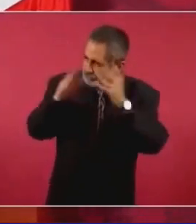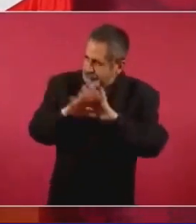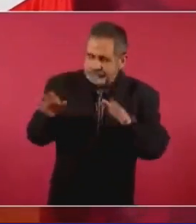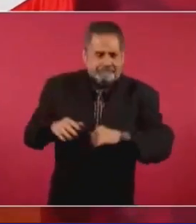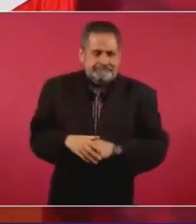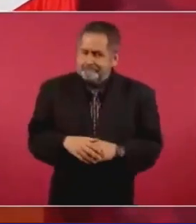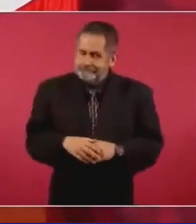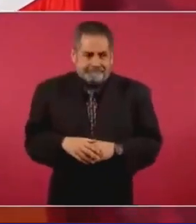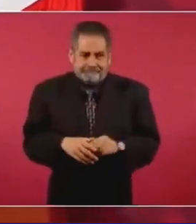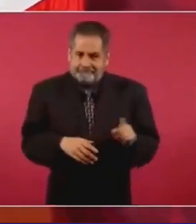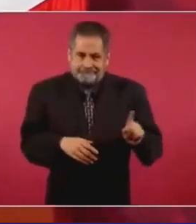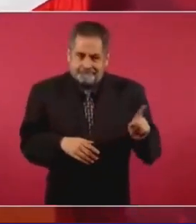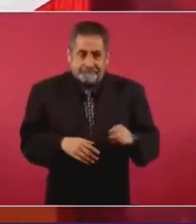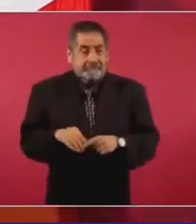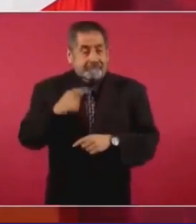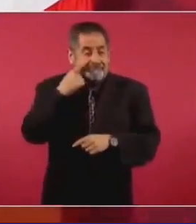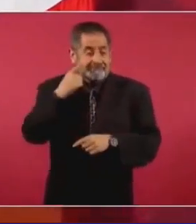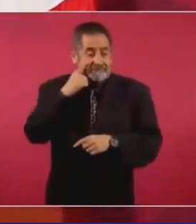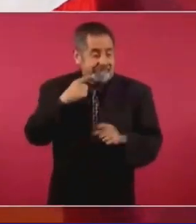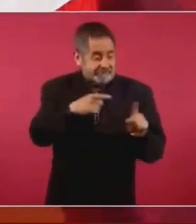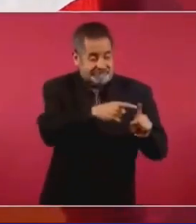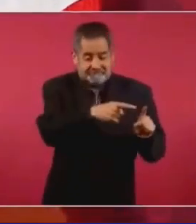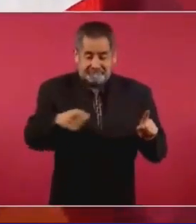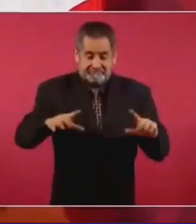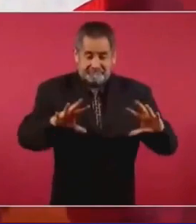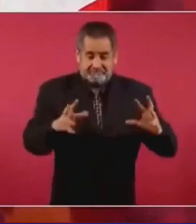Pero durante los 36 años